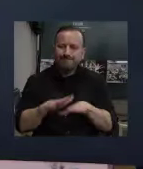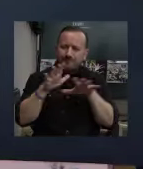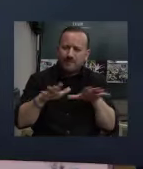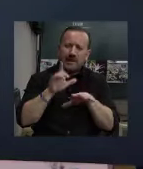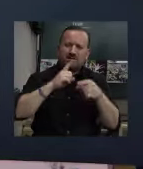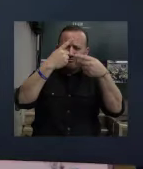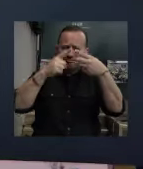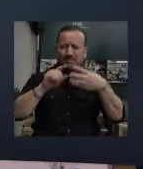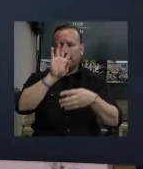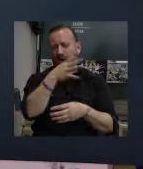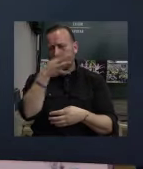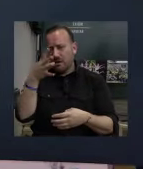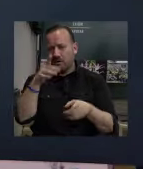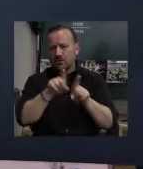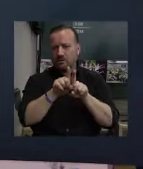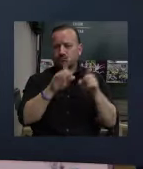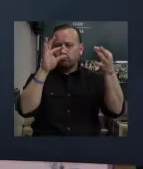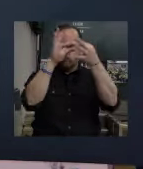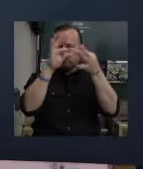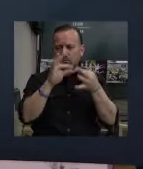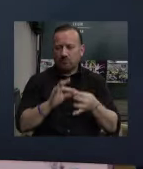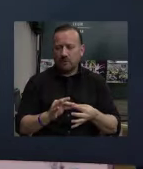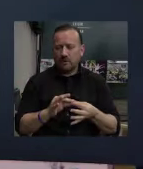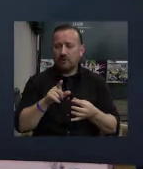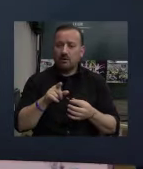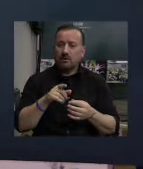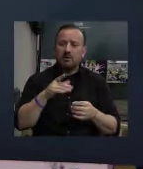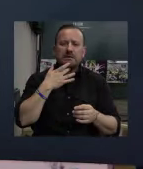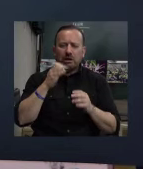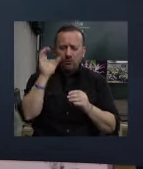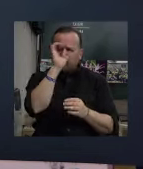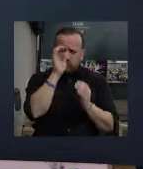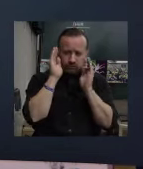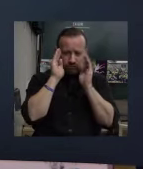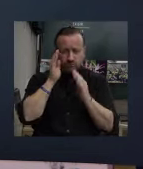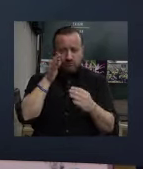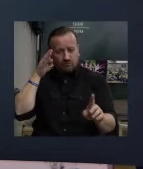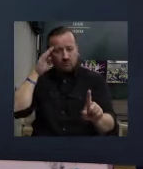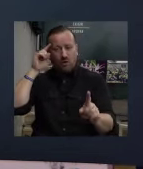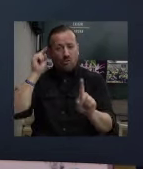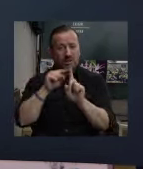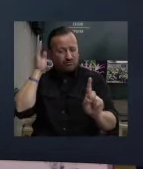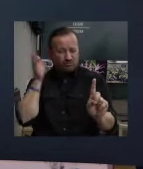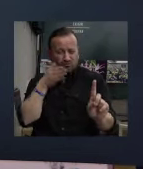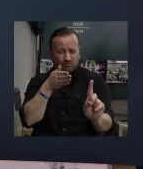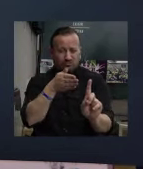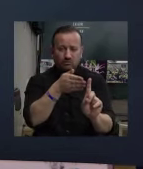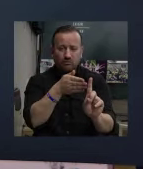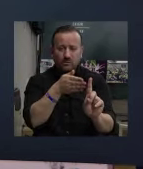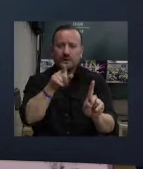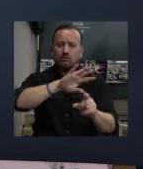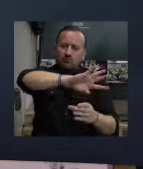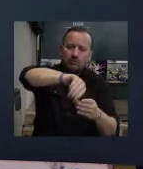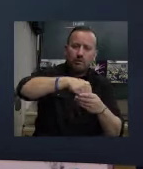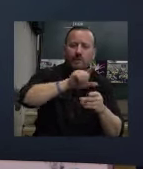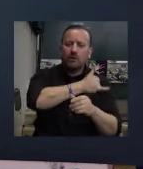varias asignaturas relacionadas concatenadas por lo tanto lo que perseguimos es que en la base estas competencias formen parte del perfil